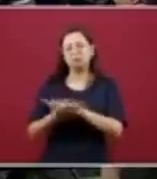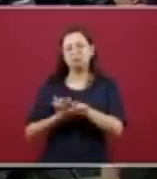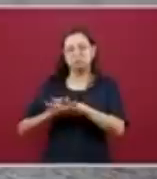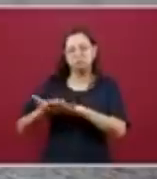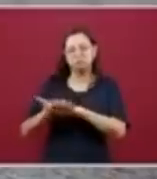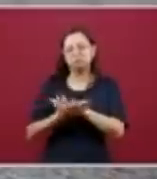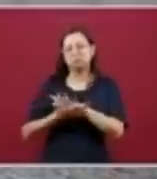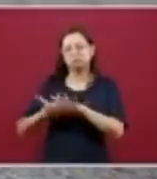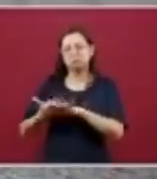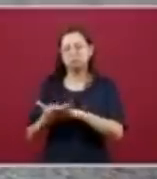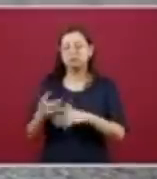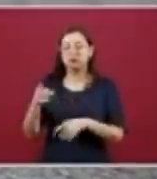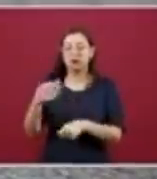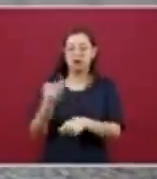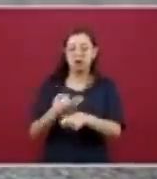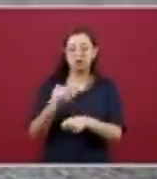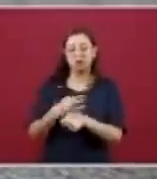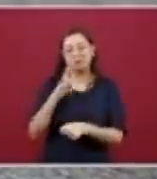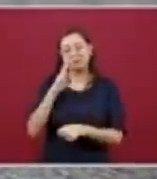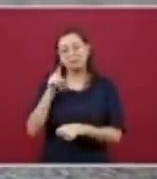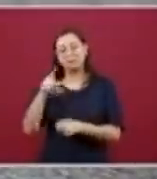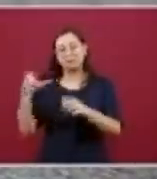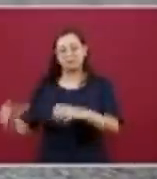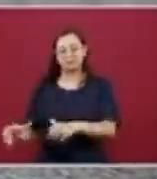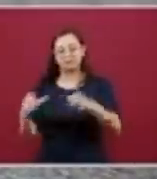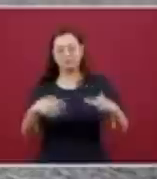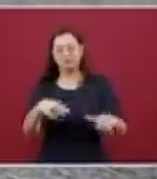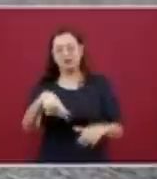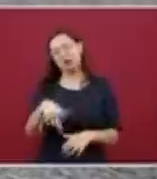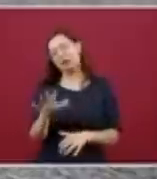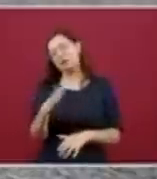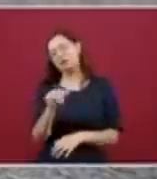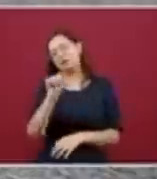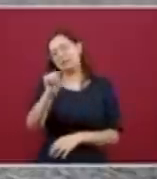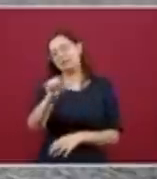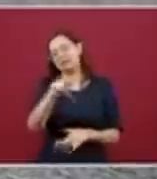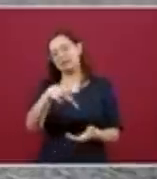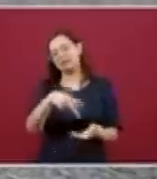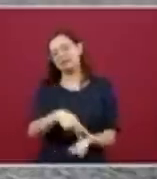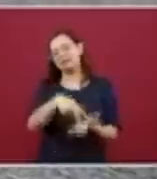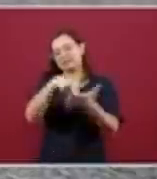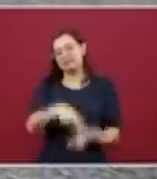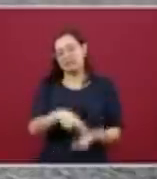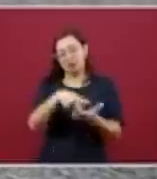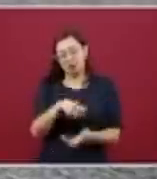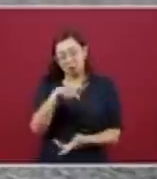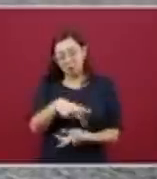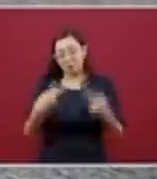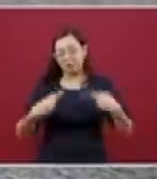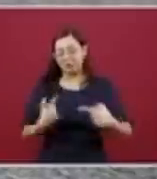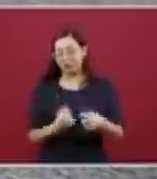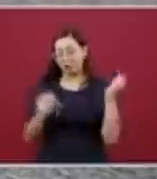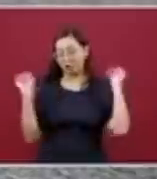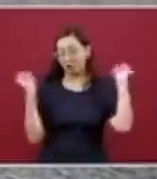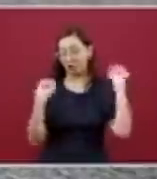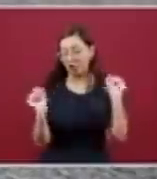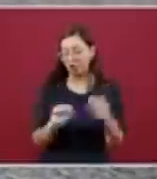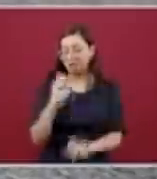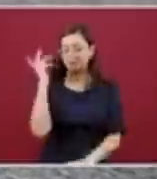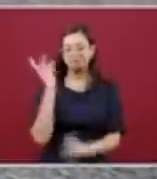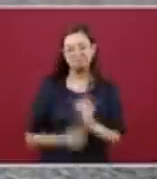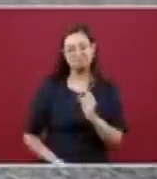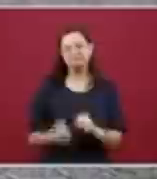un grillete, se los vamos a dar, pesa aproximadamente unos 16 kilos. Era imposible que corrieran o que escaparan de estos